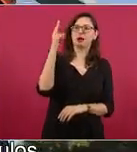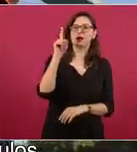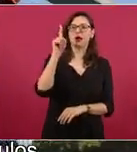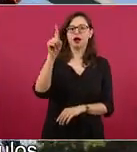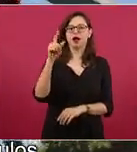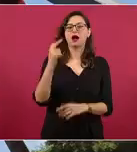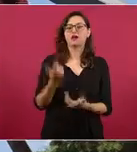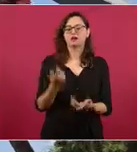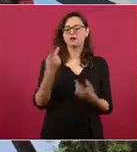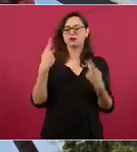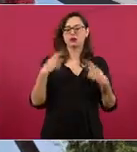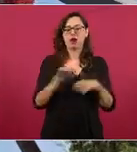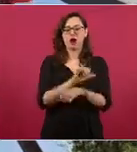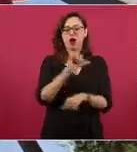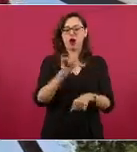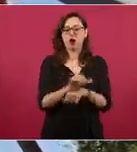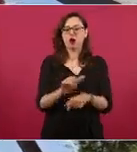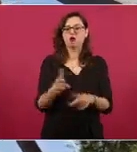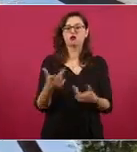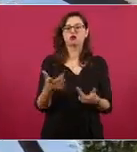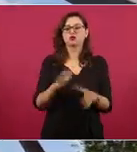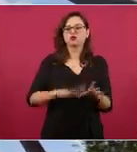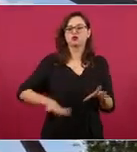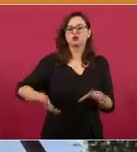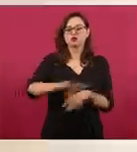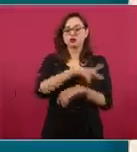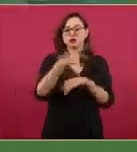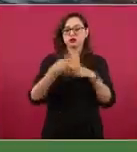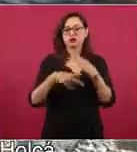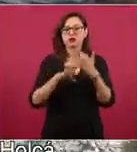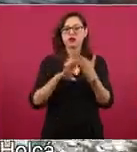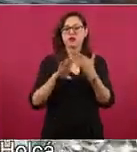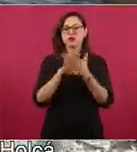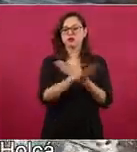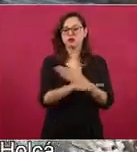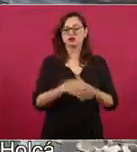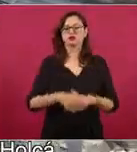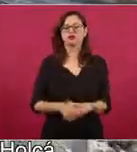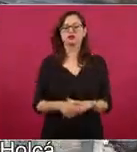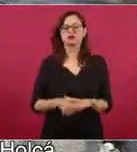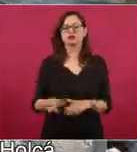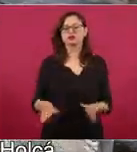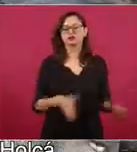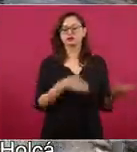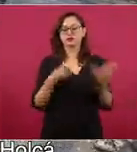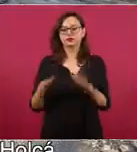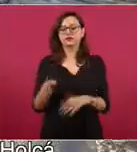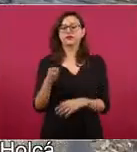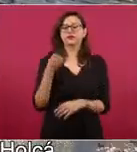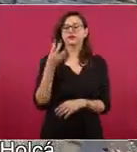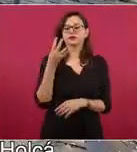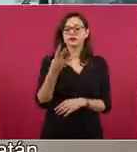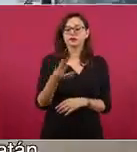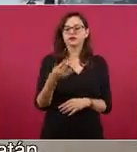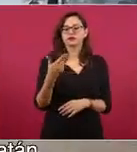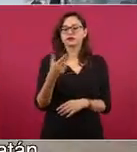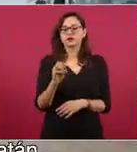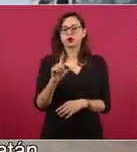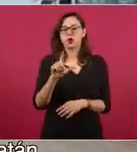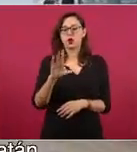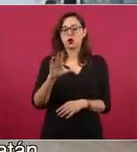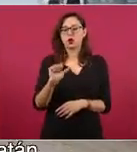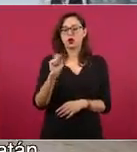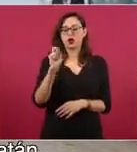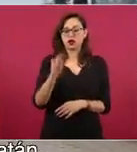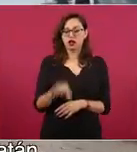los vehículos y evitar riesgos en el sitio. En el tramo 4, cerca de la localidad de Jolcá, municipio